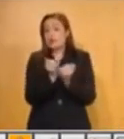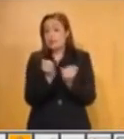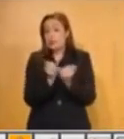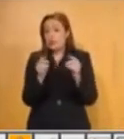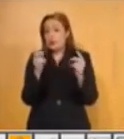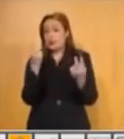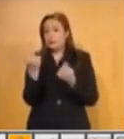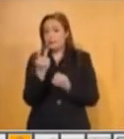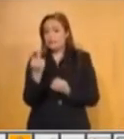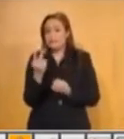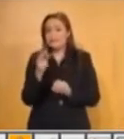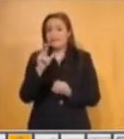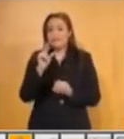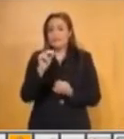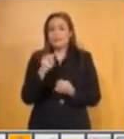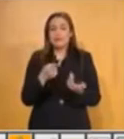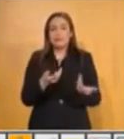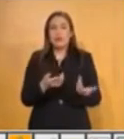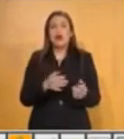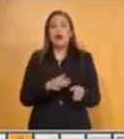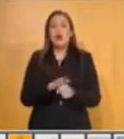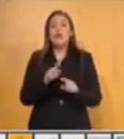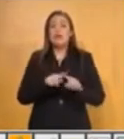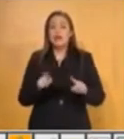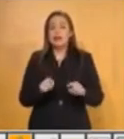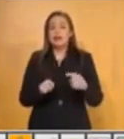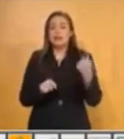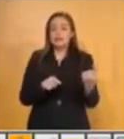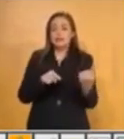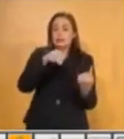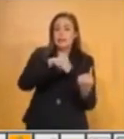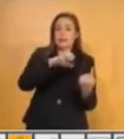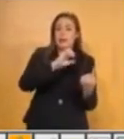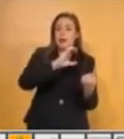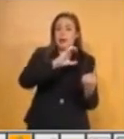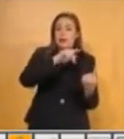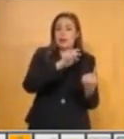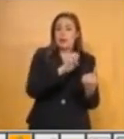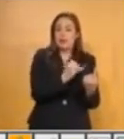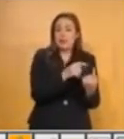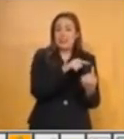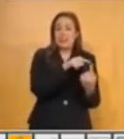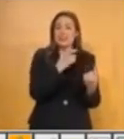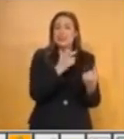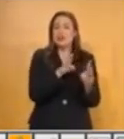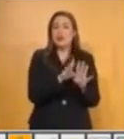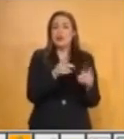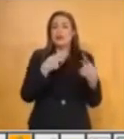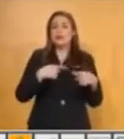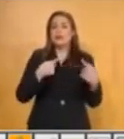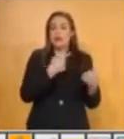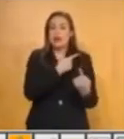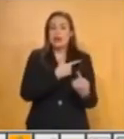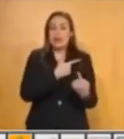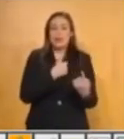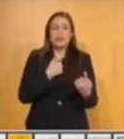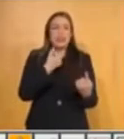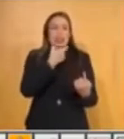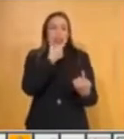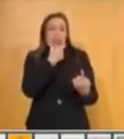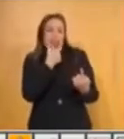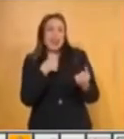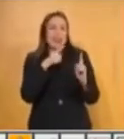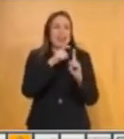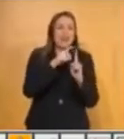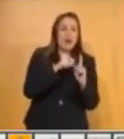embargo, tiene una diferencia. ¿Cuál es? Bueno, pues que mocking es para la persona que se está burlando del otro y joker